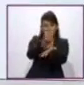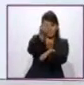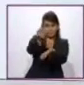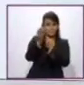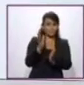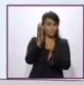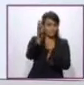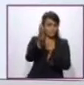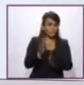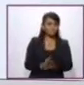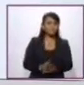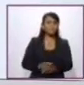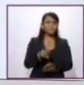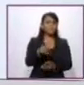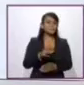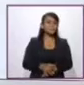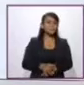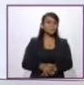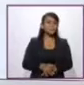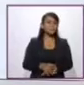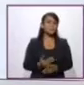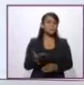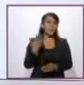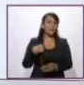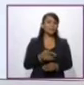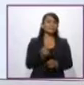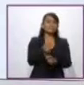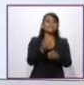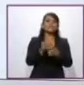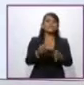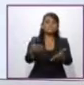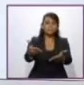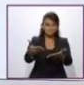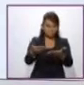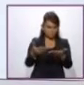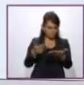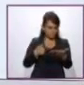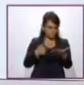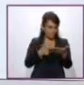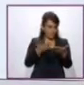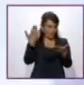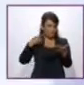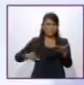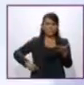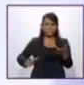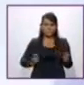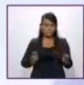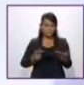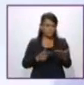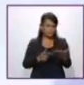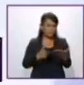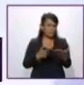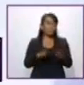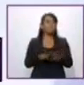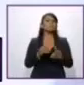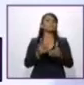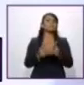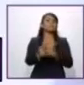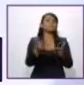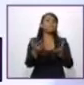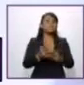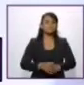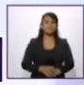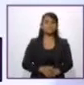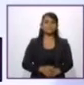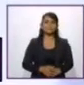a la información que reciba derivada de la entrega-recepción de la Administración Pública saliente? Le escuchamos. Muchísimas gracias. Todo